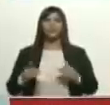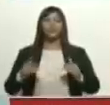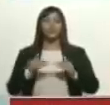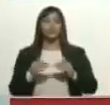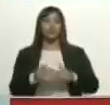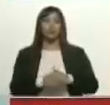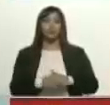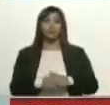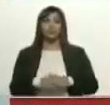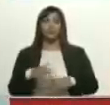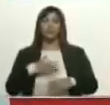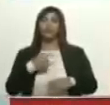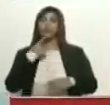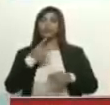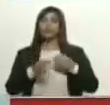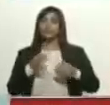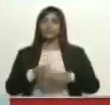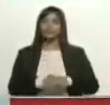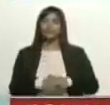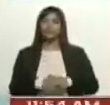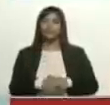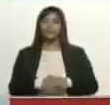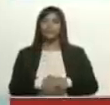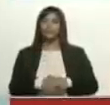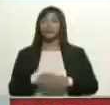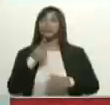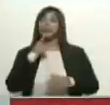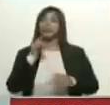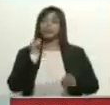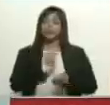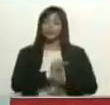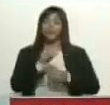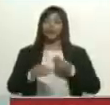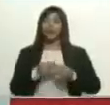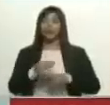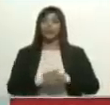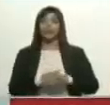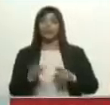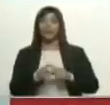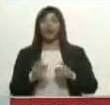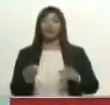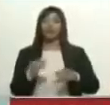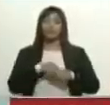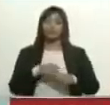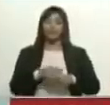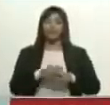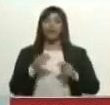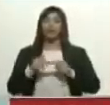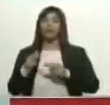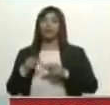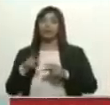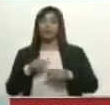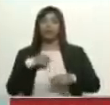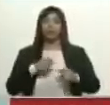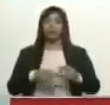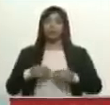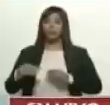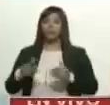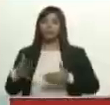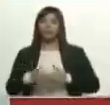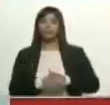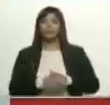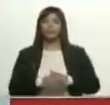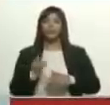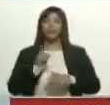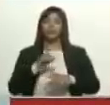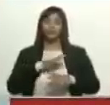Igualmente, quiero destacar que los condenados actuaron como miembros de esa estructura delictiva, no